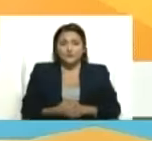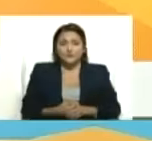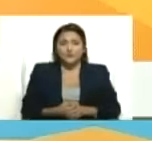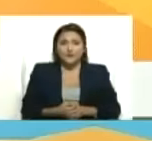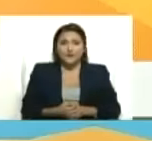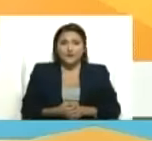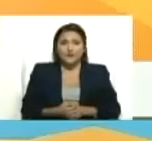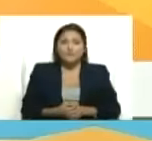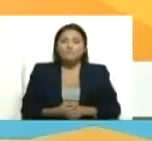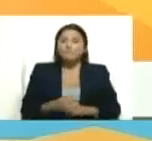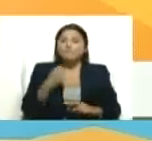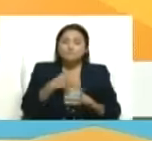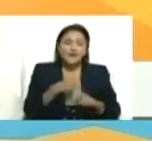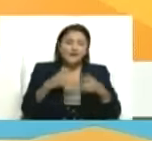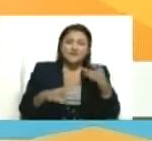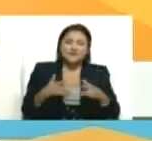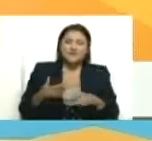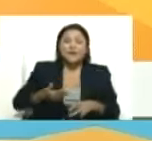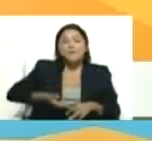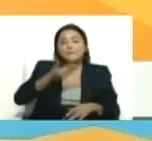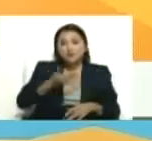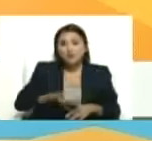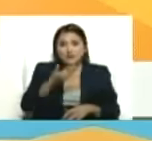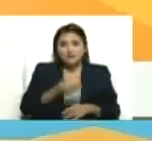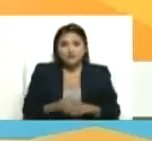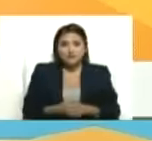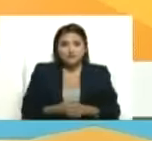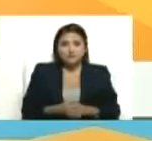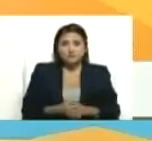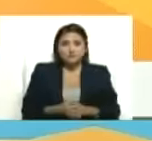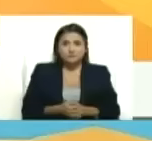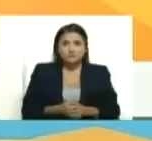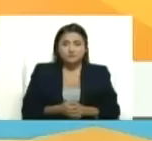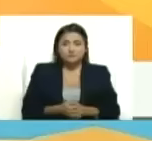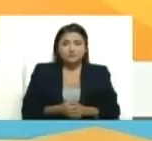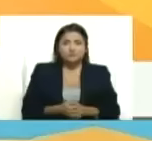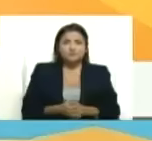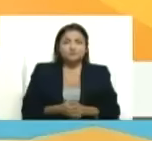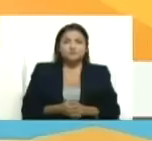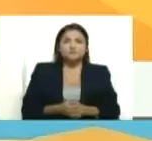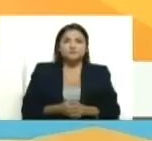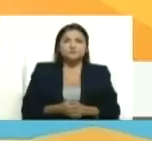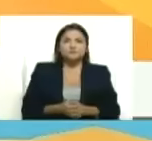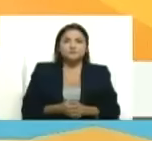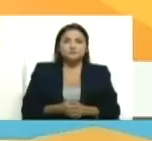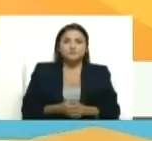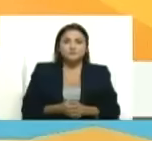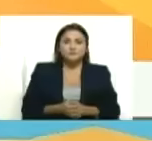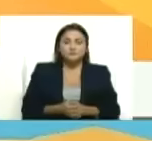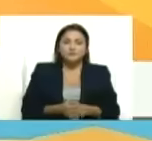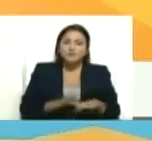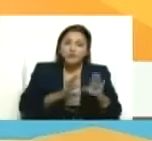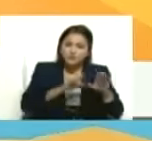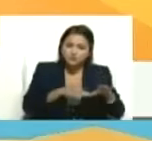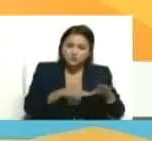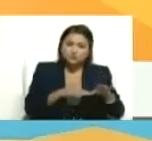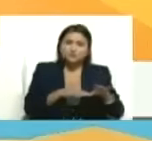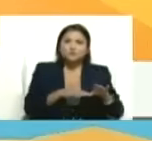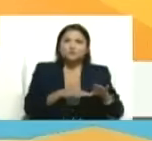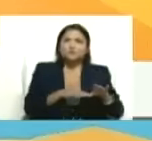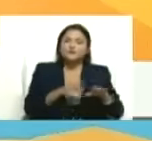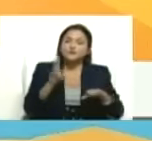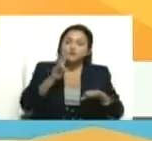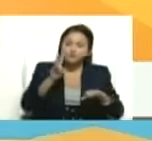los actos de especial trascendencia y qué puede ser de mayor trascendencia para Venezuela que la defensa de su